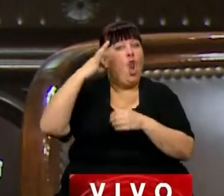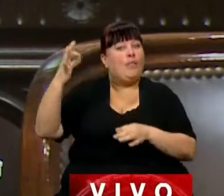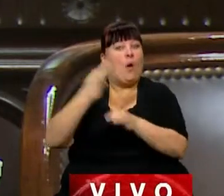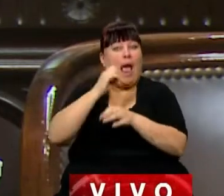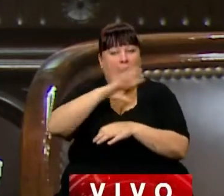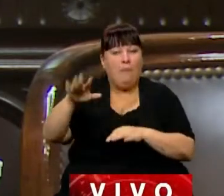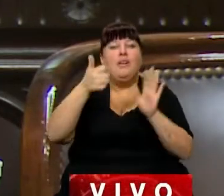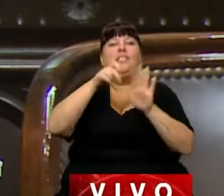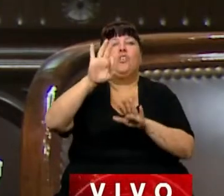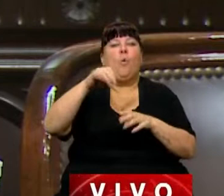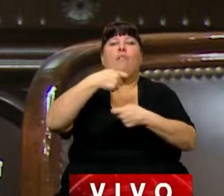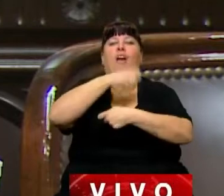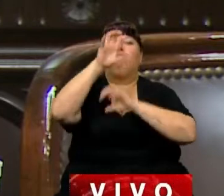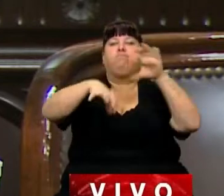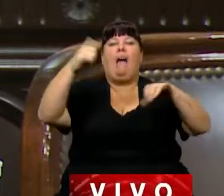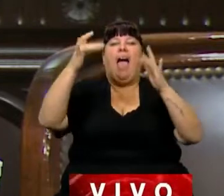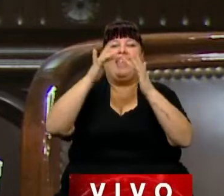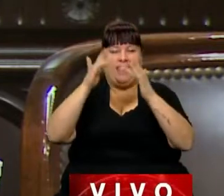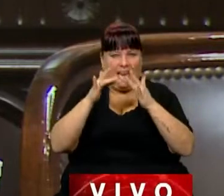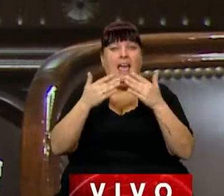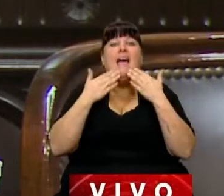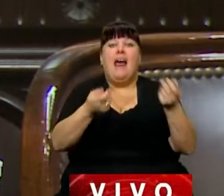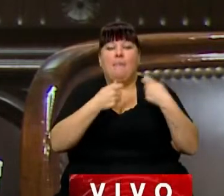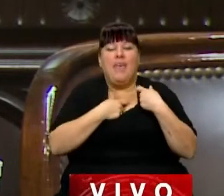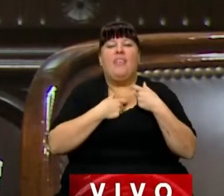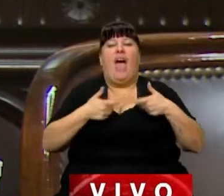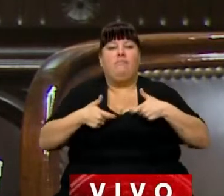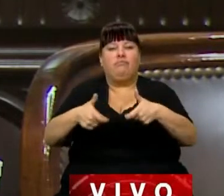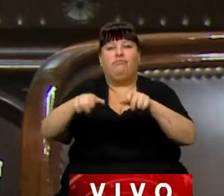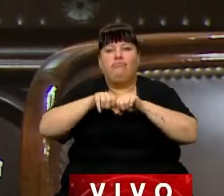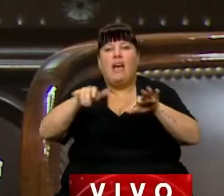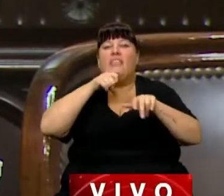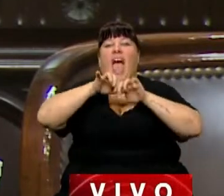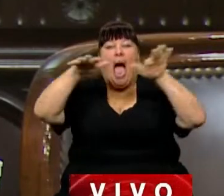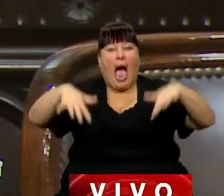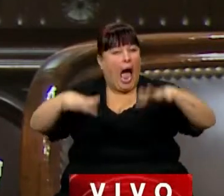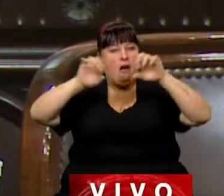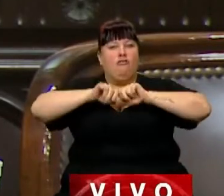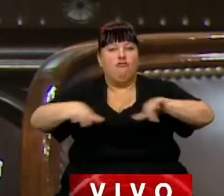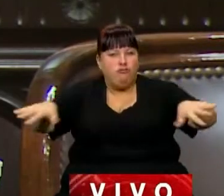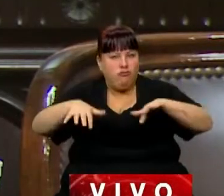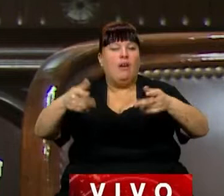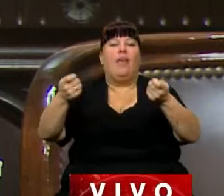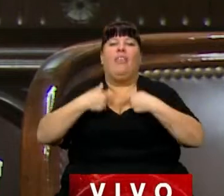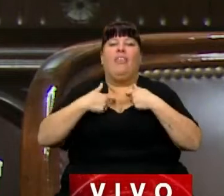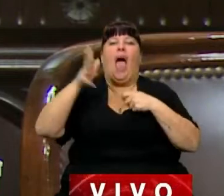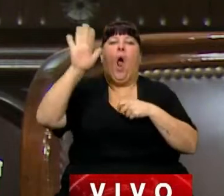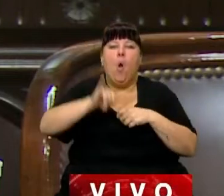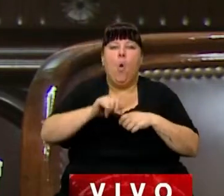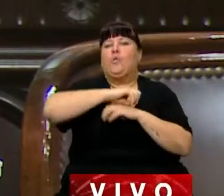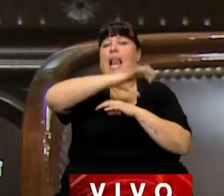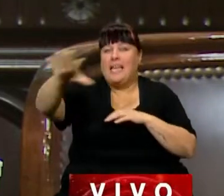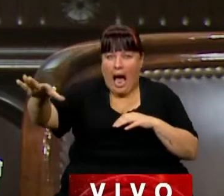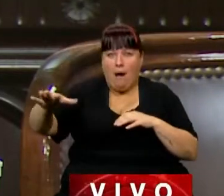rurales en 650 escuelas rurales. Nos permitió hacer drenaje en las épocas de las inundaciones y nos permitió llevar la electrificación